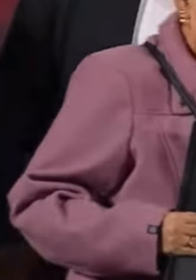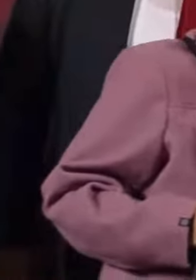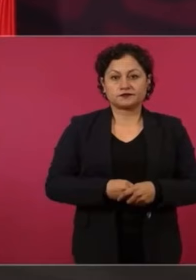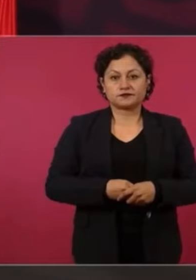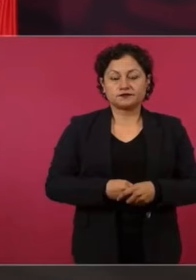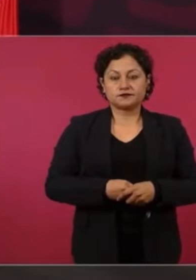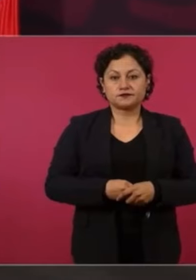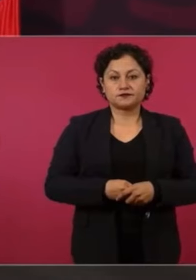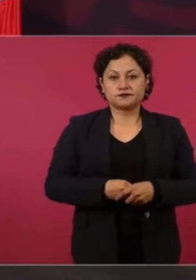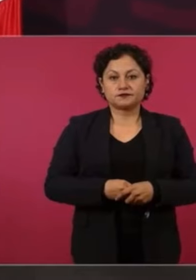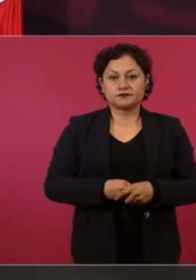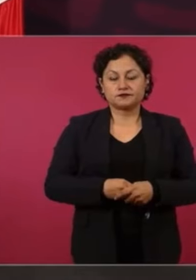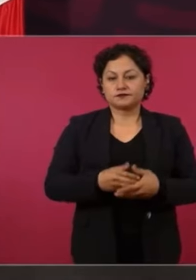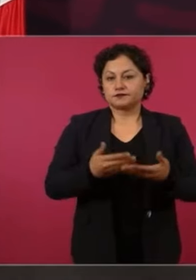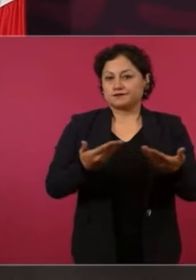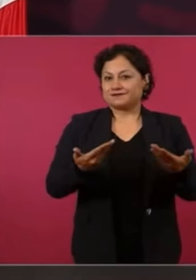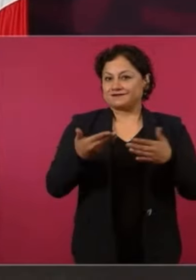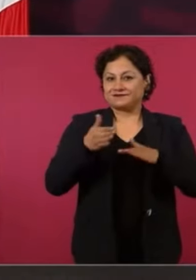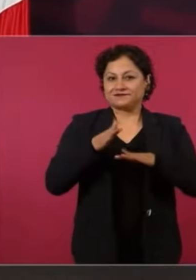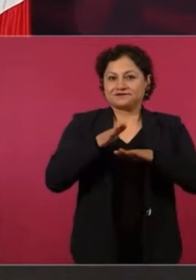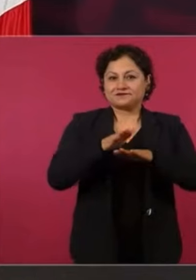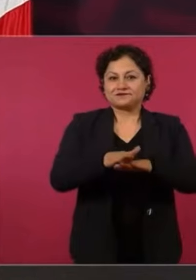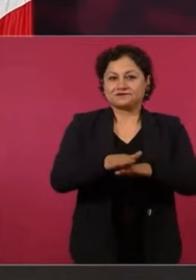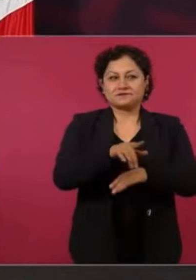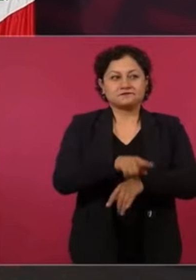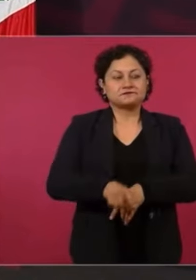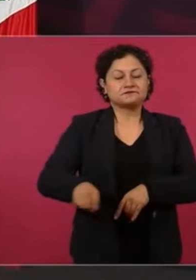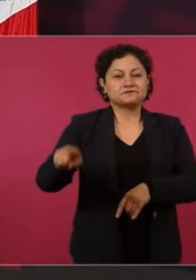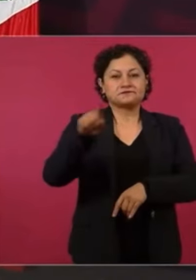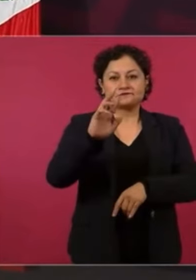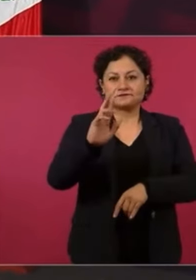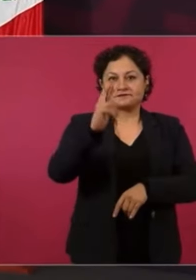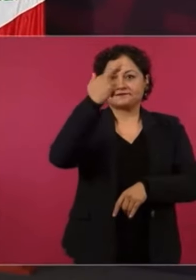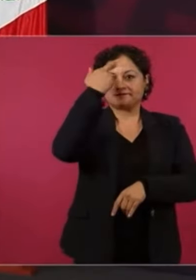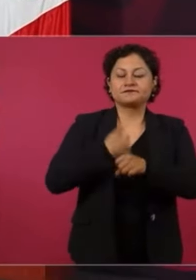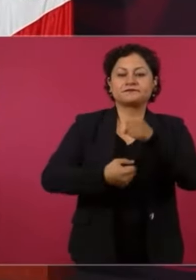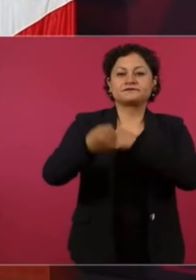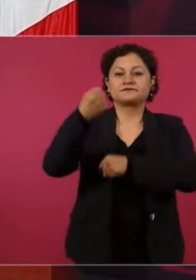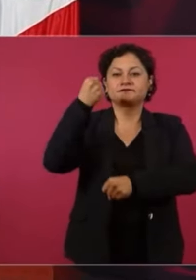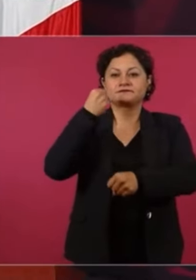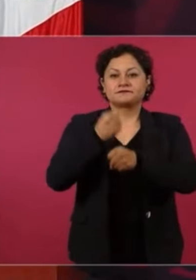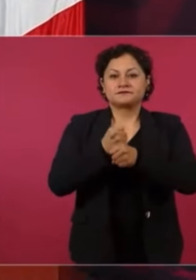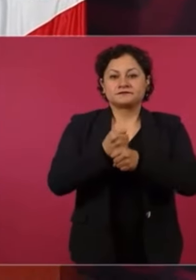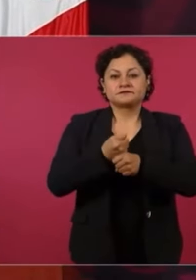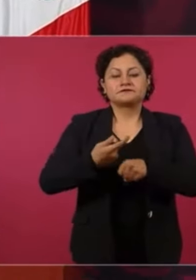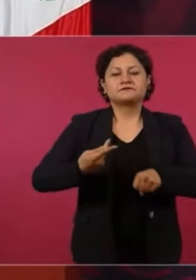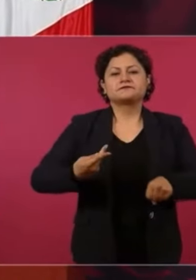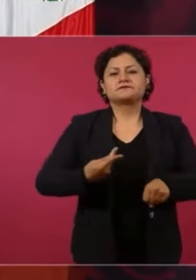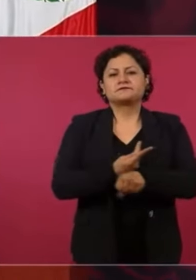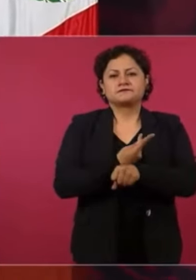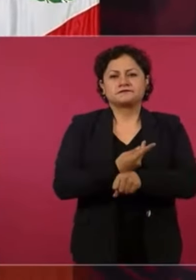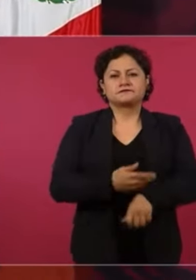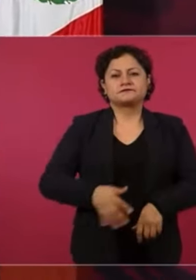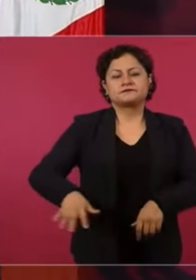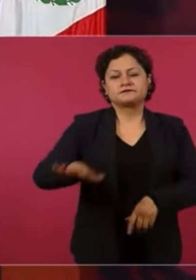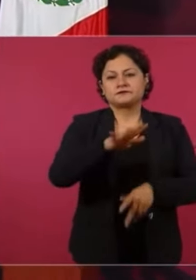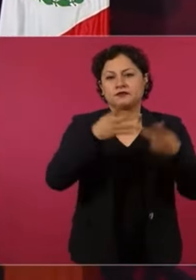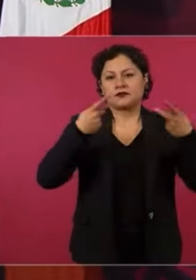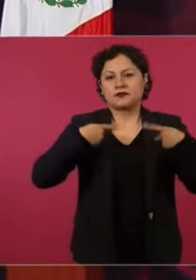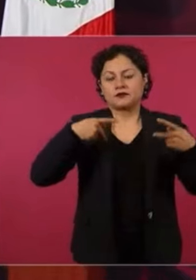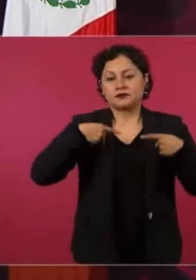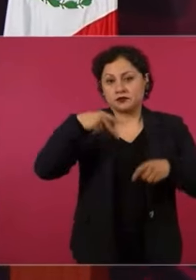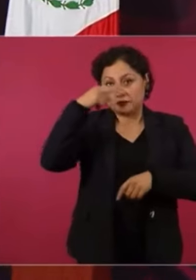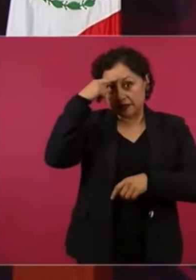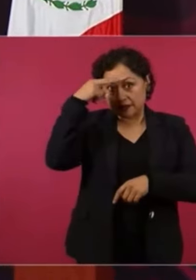Que hace seis años el pueblo de México decidió llevar a cabo un cambio